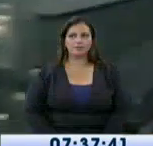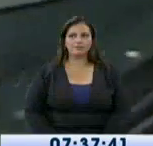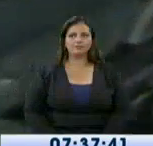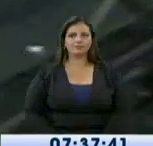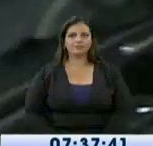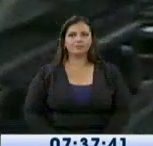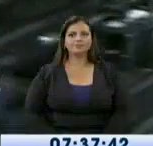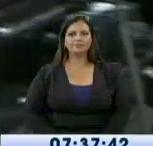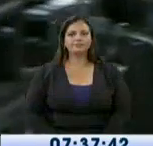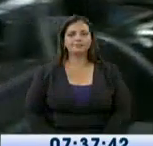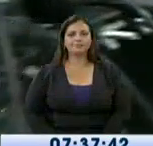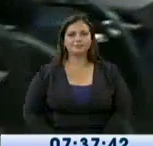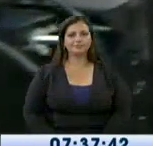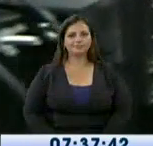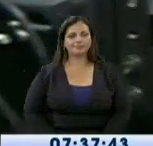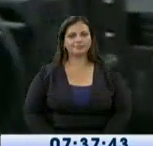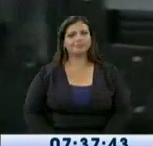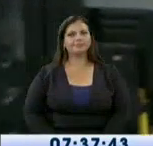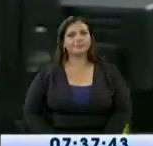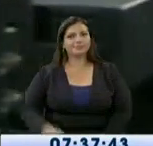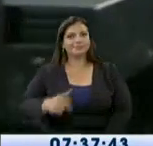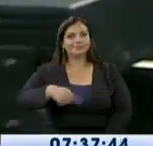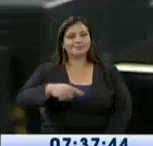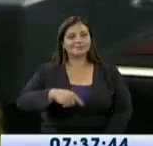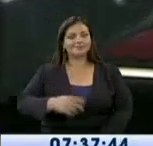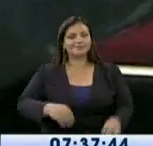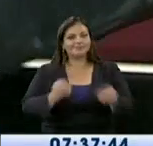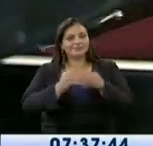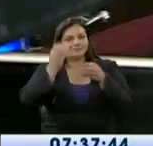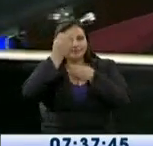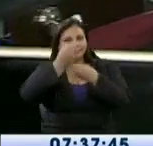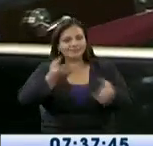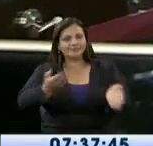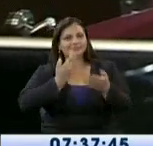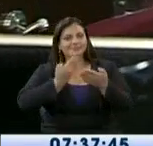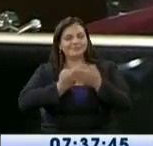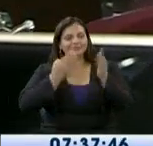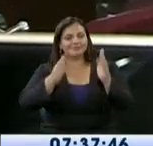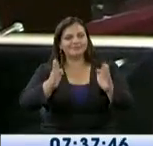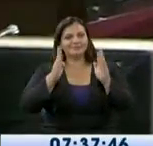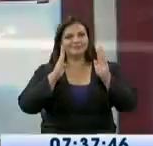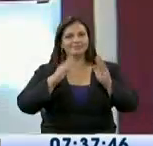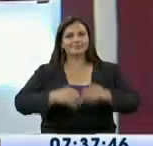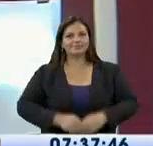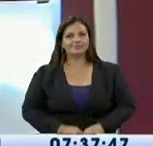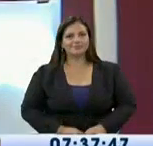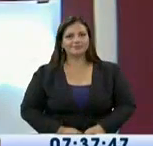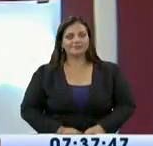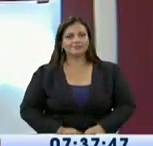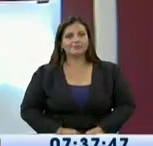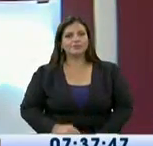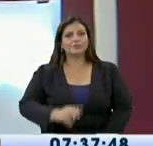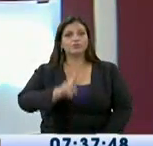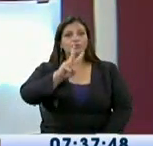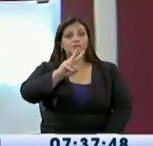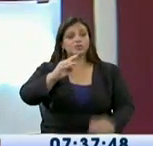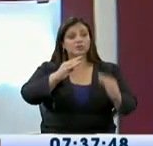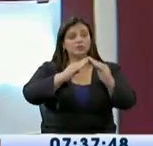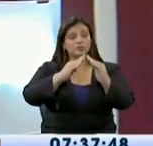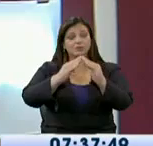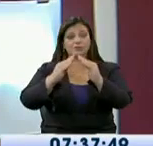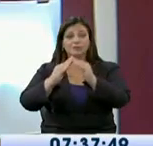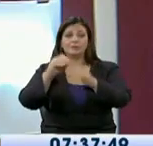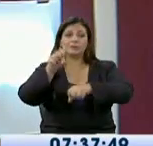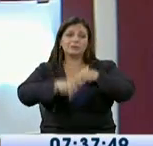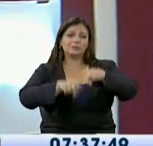Estamos de regreso con las informaciones. Gracias por vuestra compañía. Dos inmuebles quedaron afectados y algunas